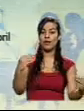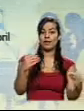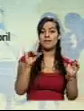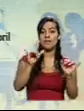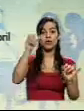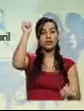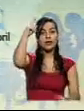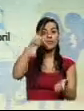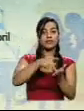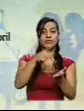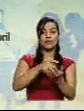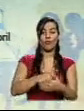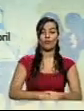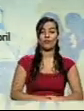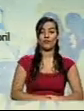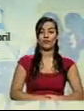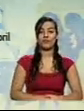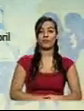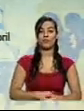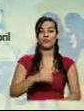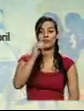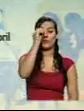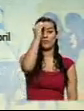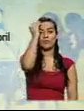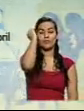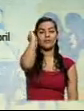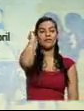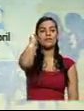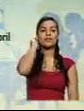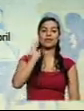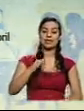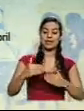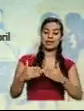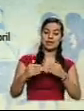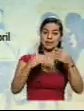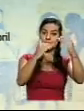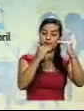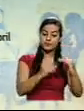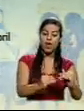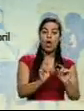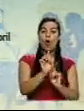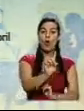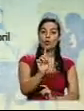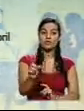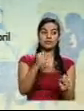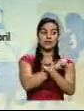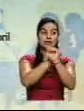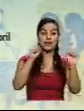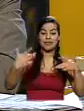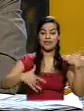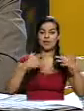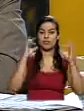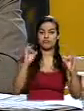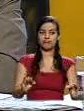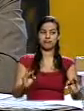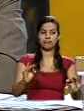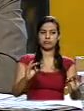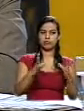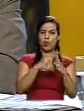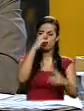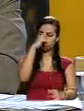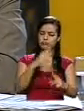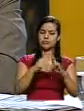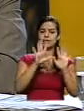de los indígenas en esa celebración. Bueno, eso a las 10 de la mañana. A las 11 tenemos el acto central en conmemoración al 19 de abril